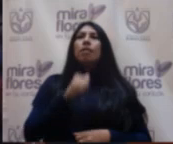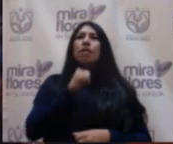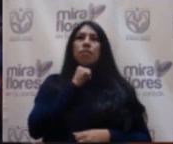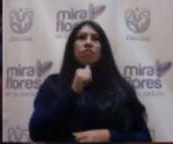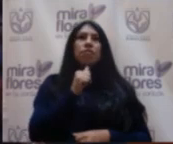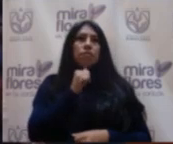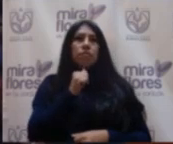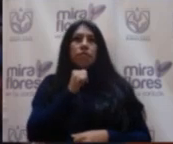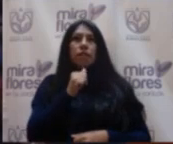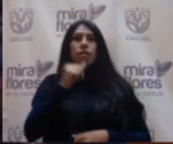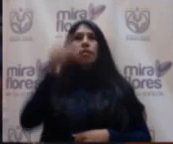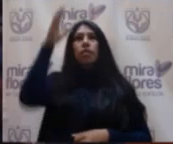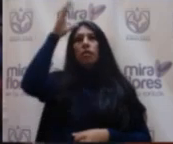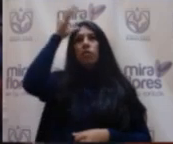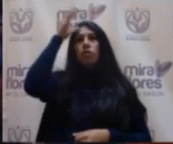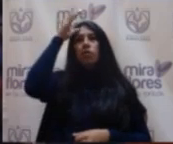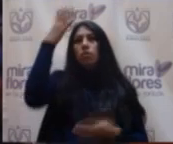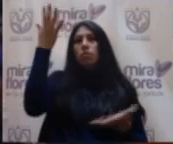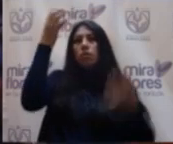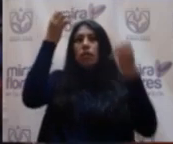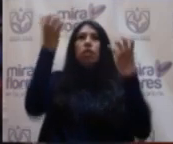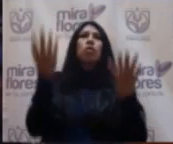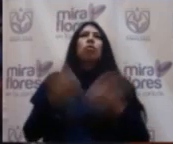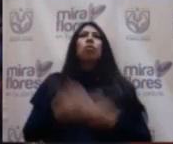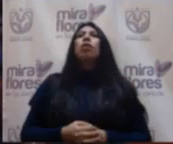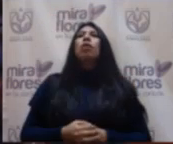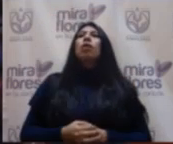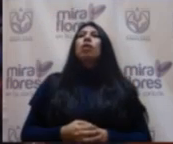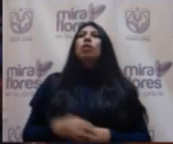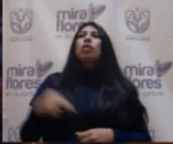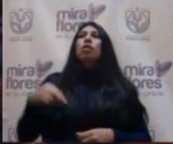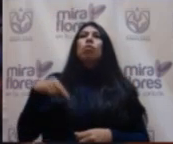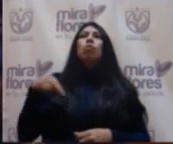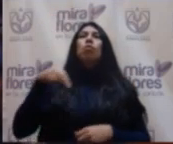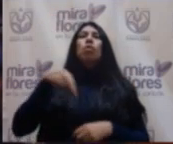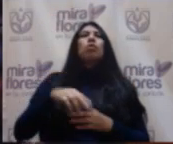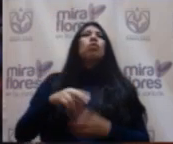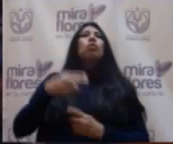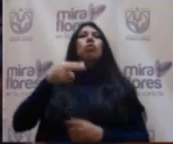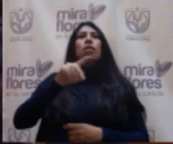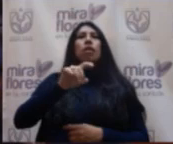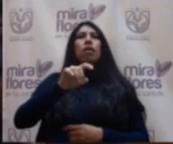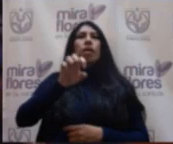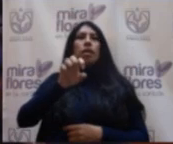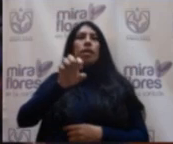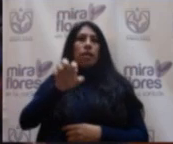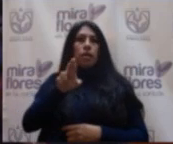existe de nuestros héroes que llevan nombre a algunas calles.